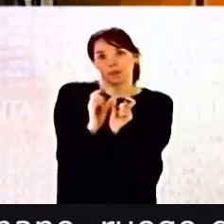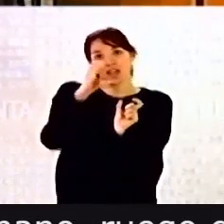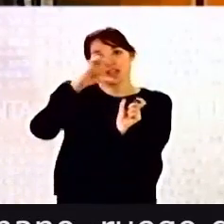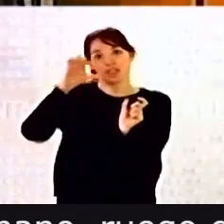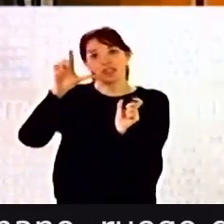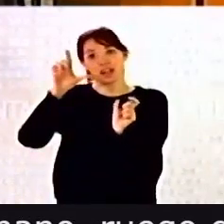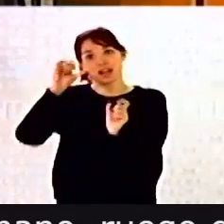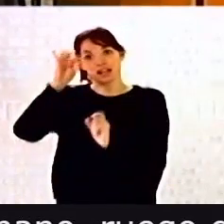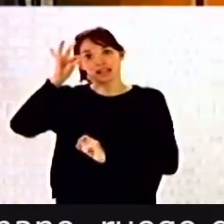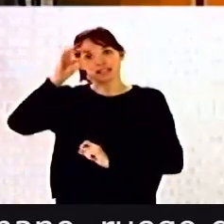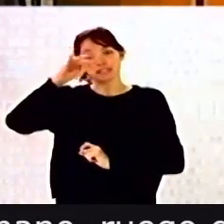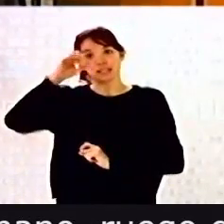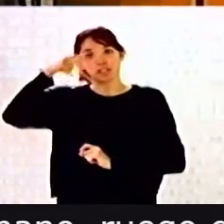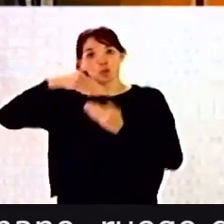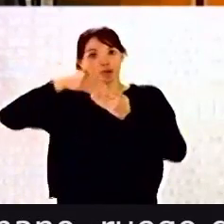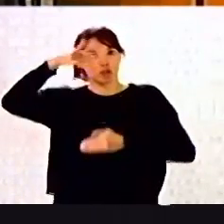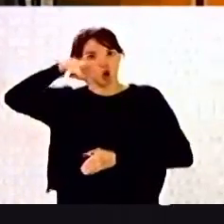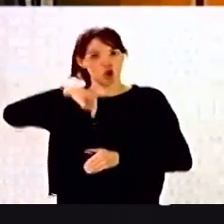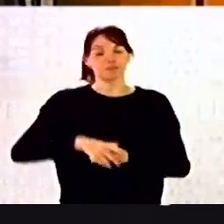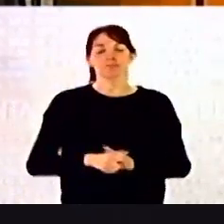Deloitte.